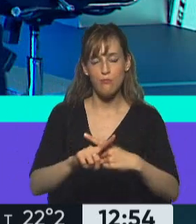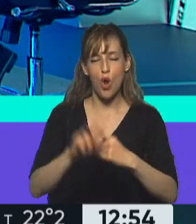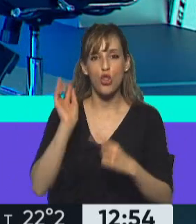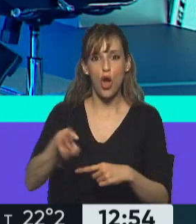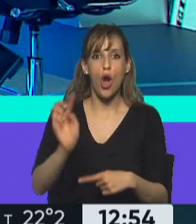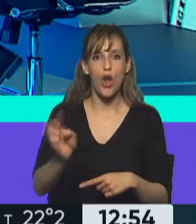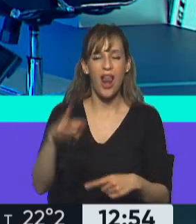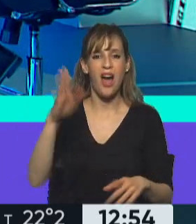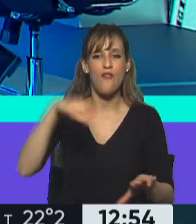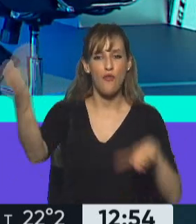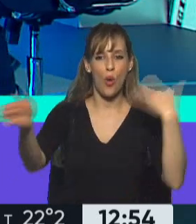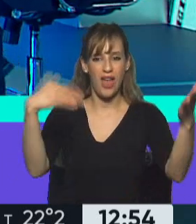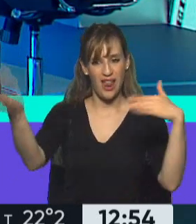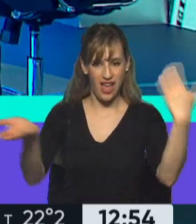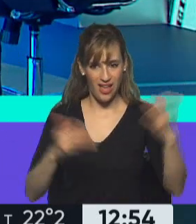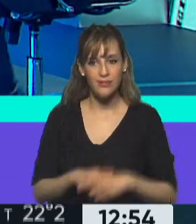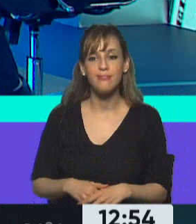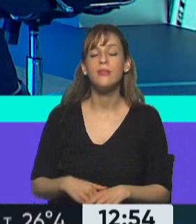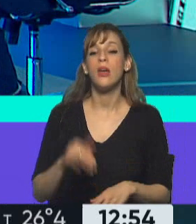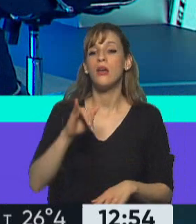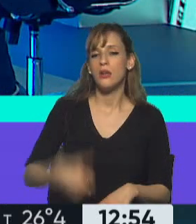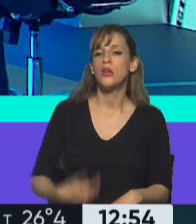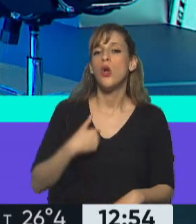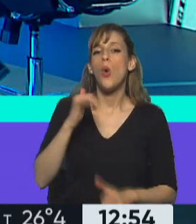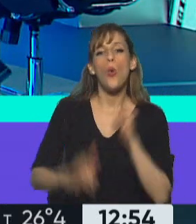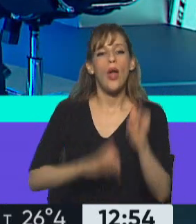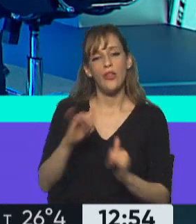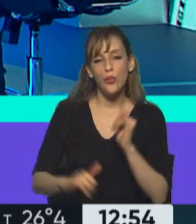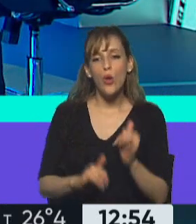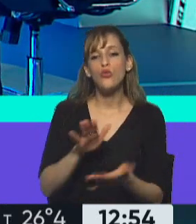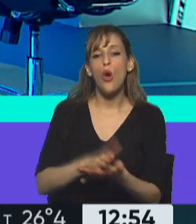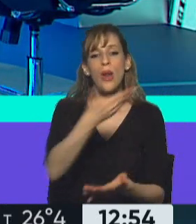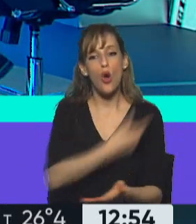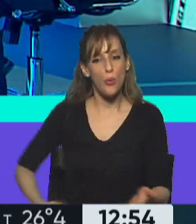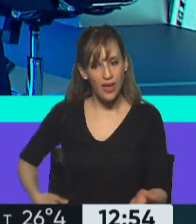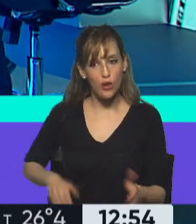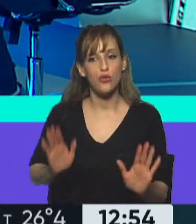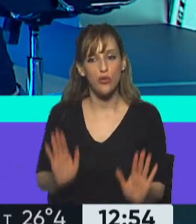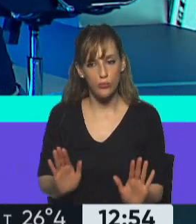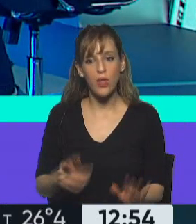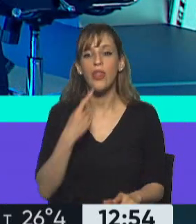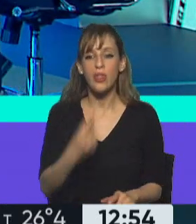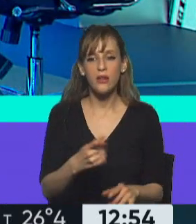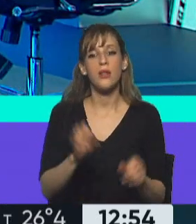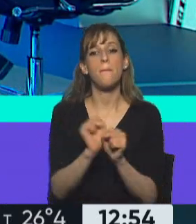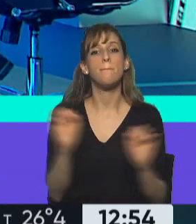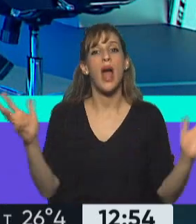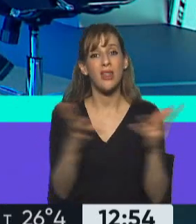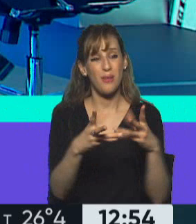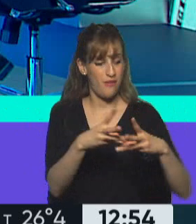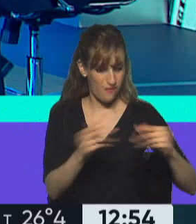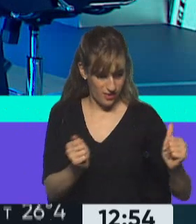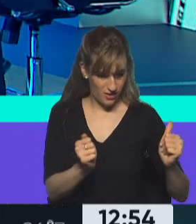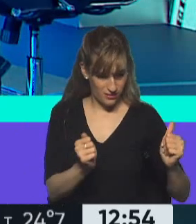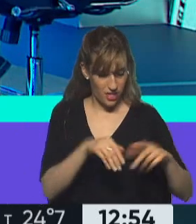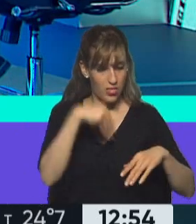dólares para viajes turísticos. Yo te cuento algunos números que se manejaban en el gobierno. Decían, con la salida de la pandemia, más